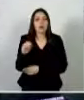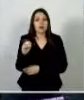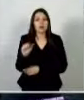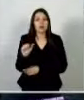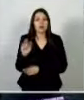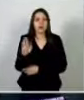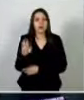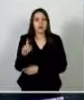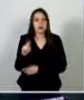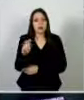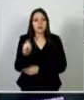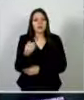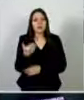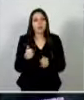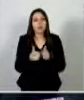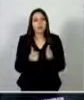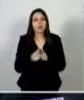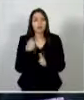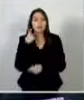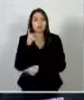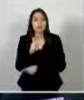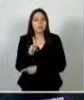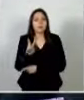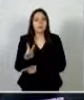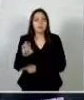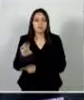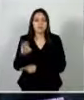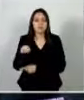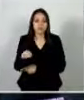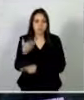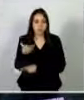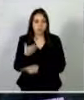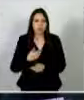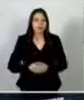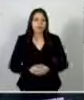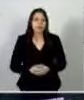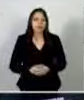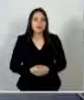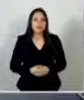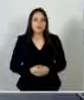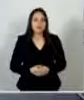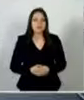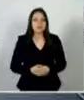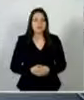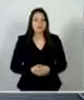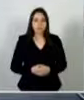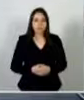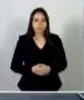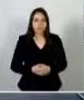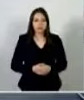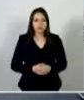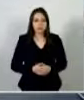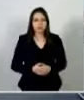Alberto Puente, del Partido Verde Ecologista. Adelante, por favor.